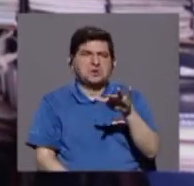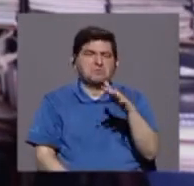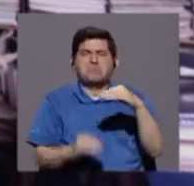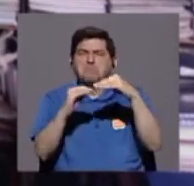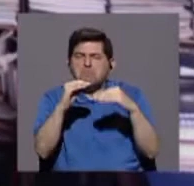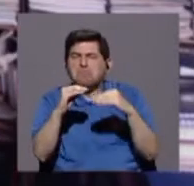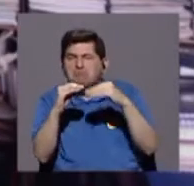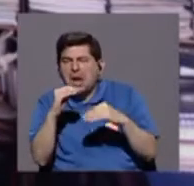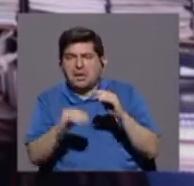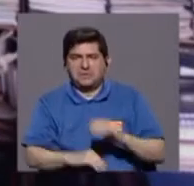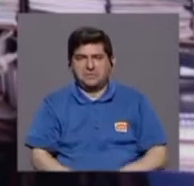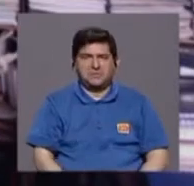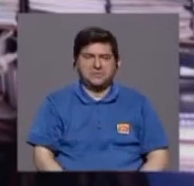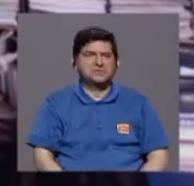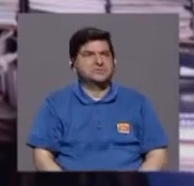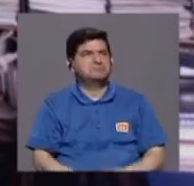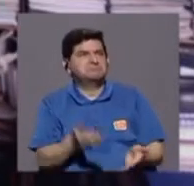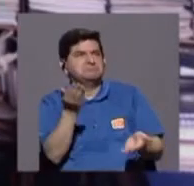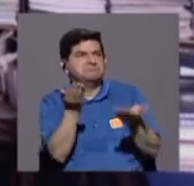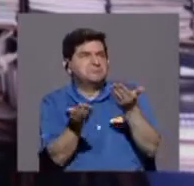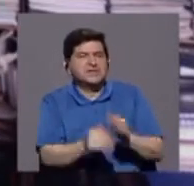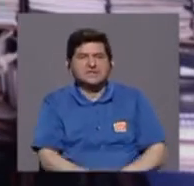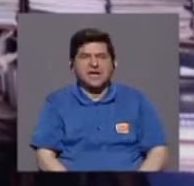menos. El censo dio